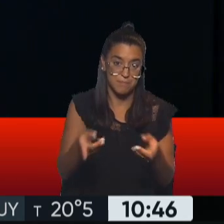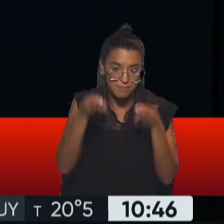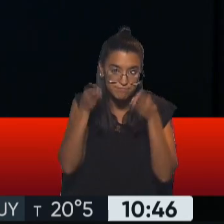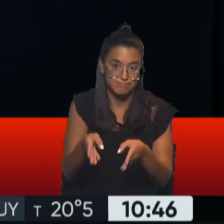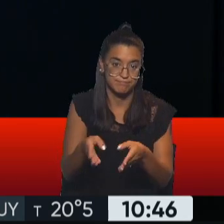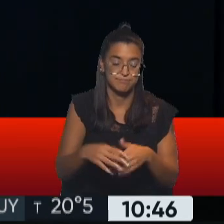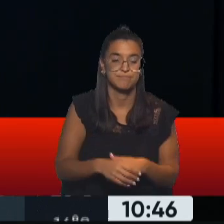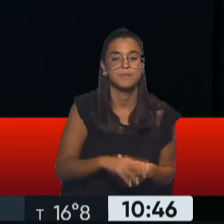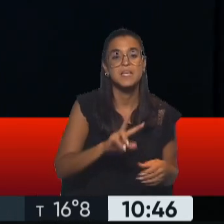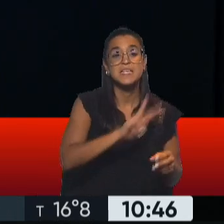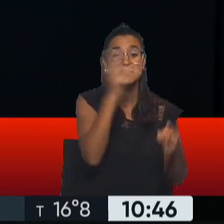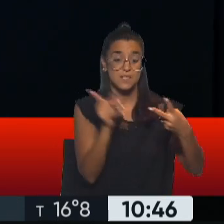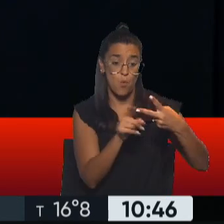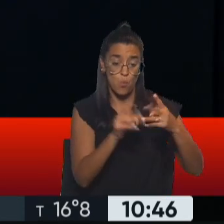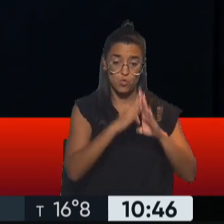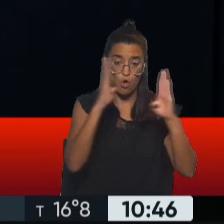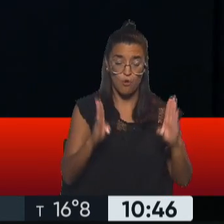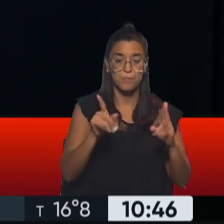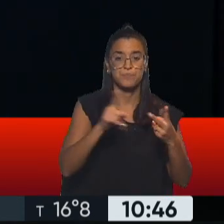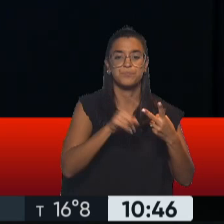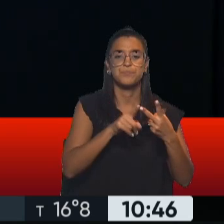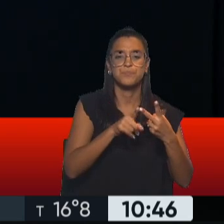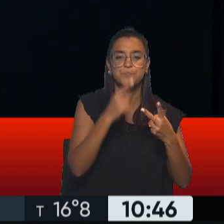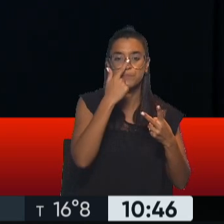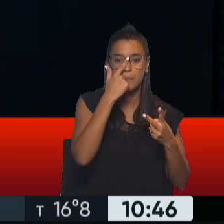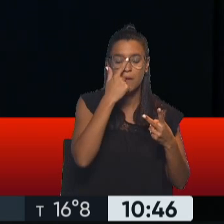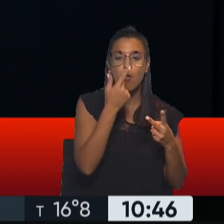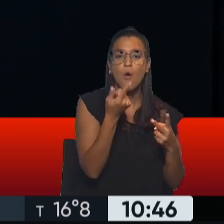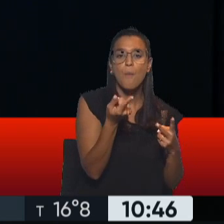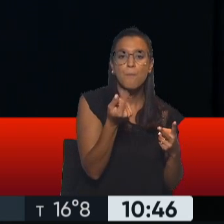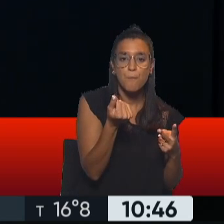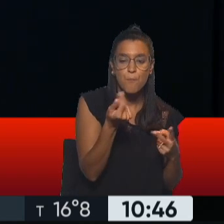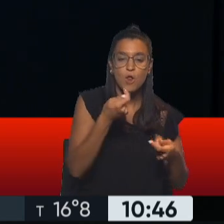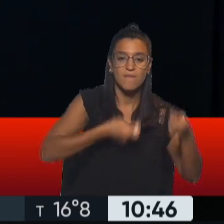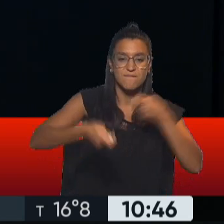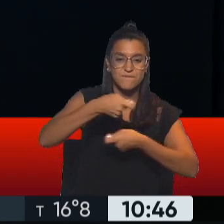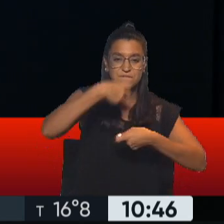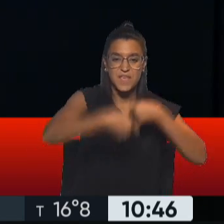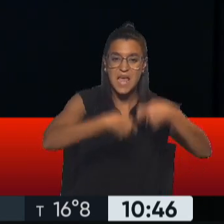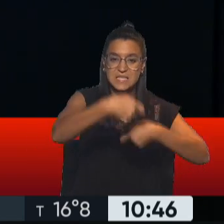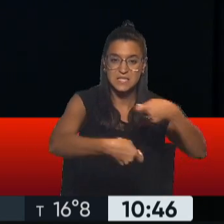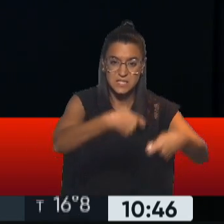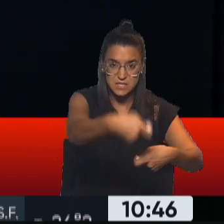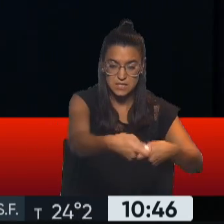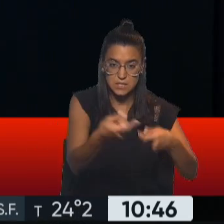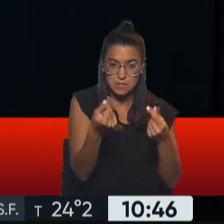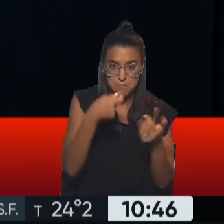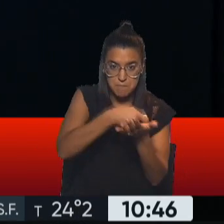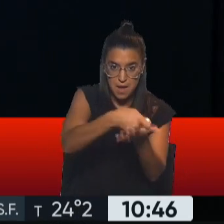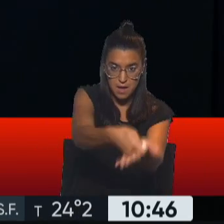El segundo bloque en lo macroeconómico es el bloque monetario y financiero.